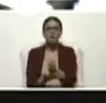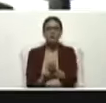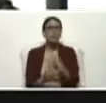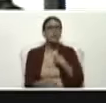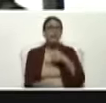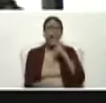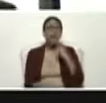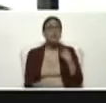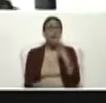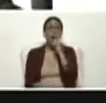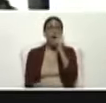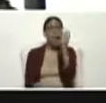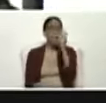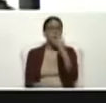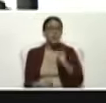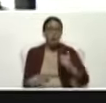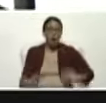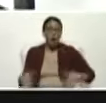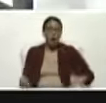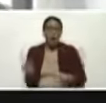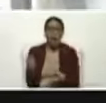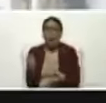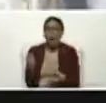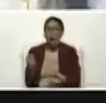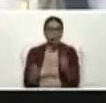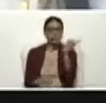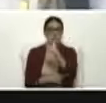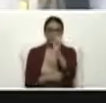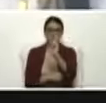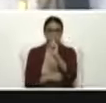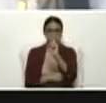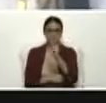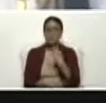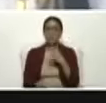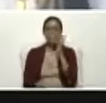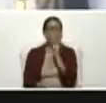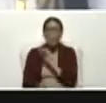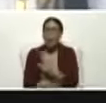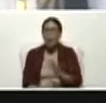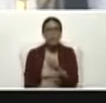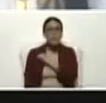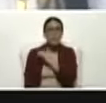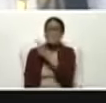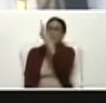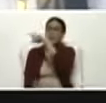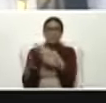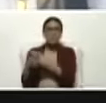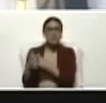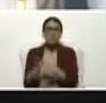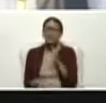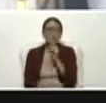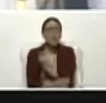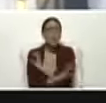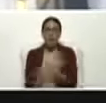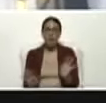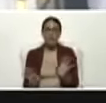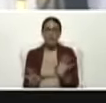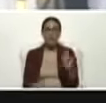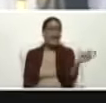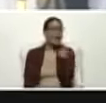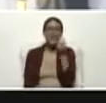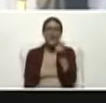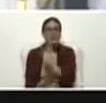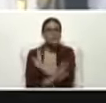Jamás le he temblado a ninguna amenaza imperial del norte, ni de nadie, ni